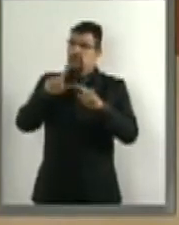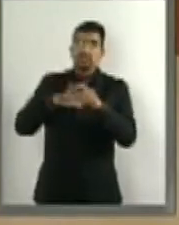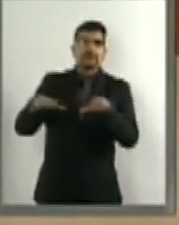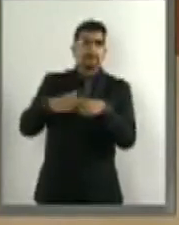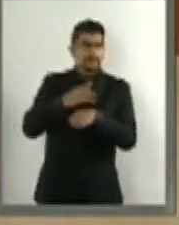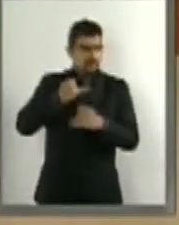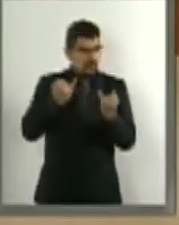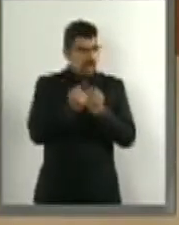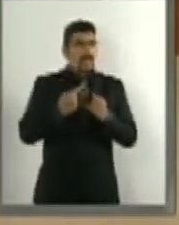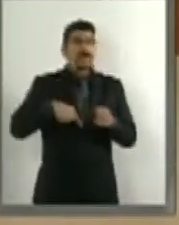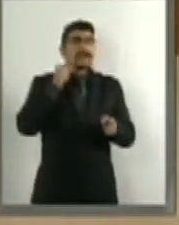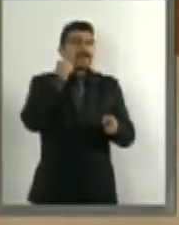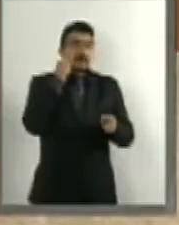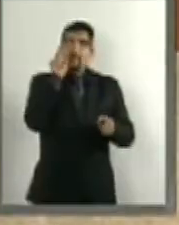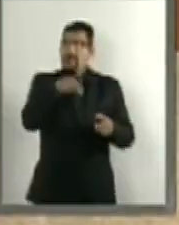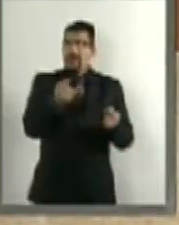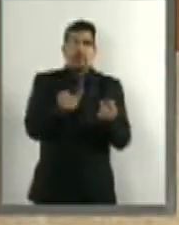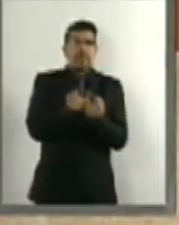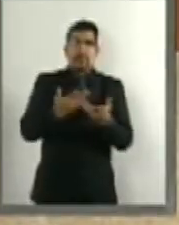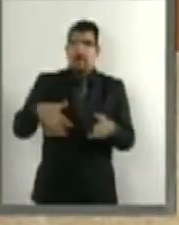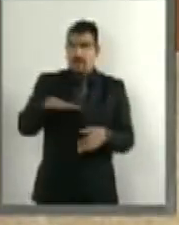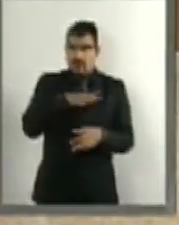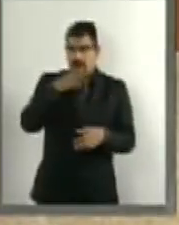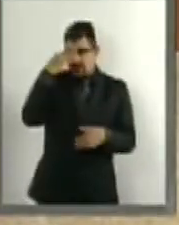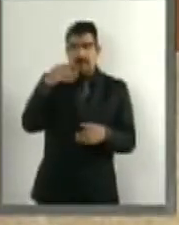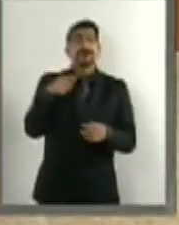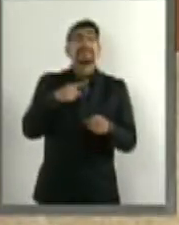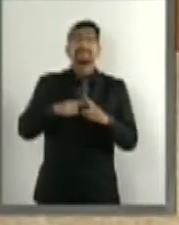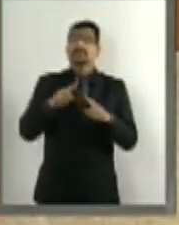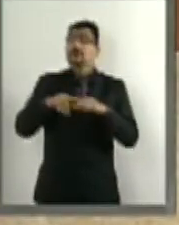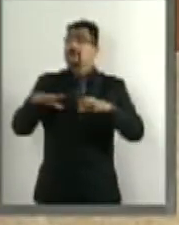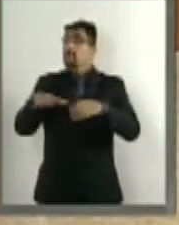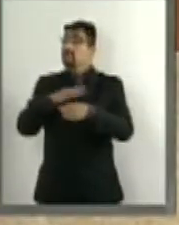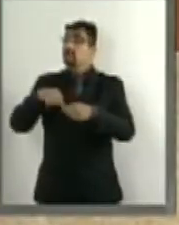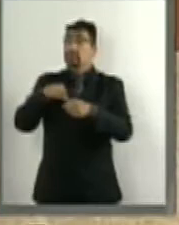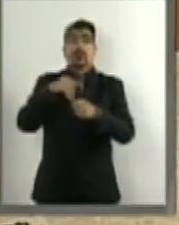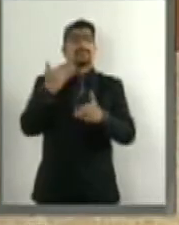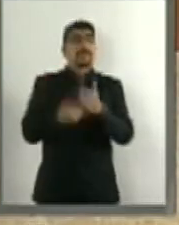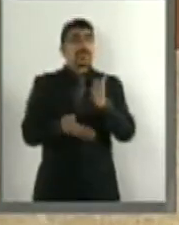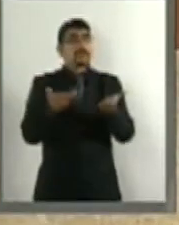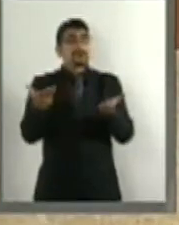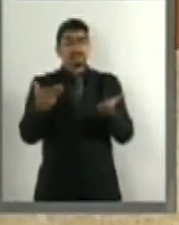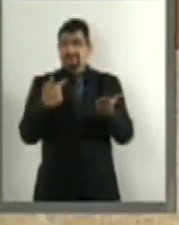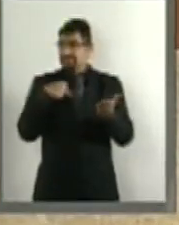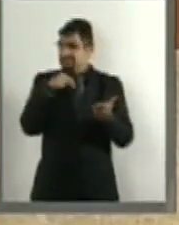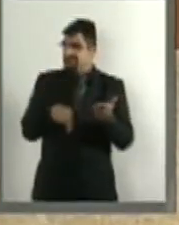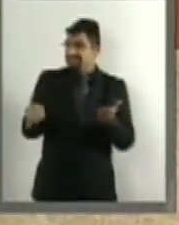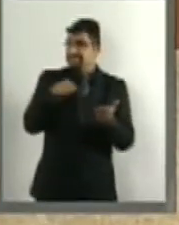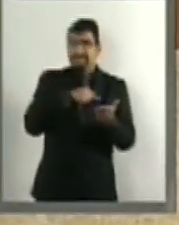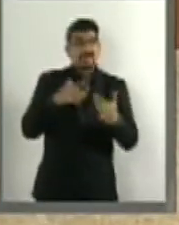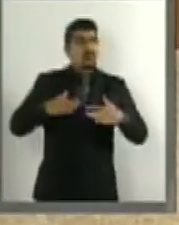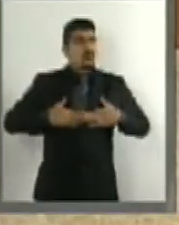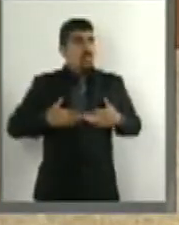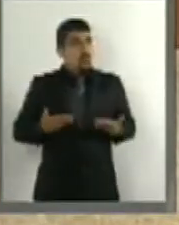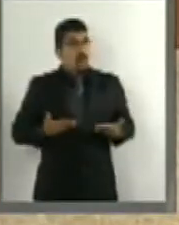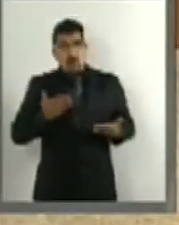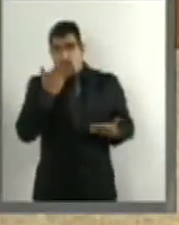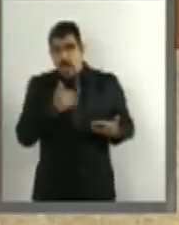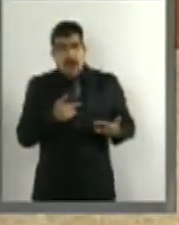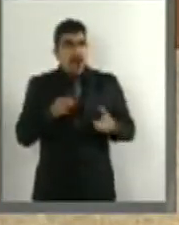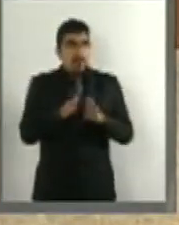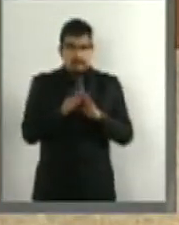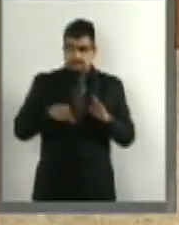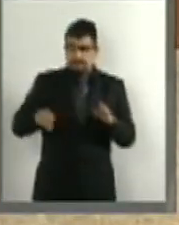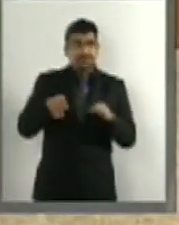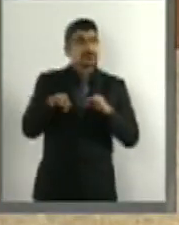nosotros los senadores, instituciones que frecuentemente se ven debilitadas por la falta de confianza hacia nuestra